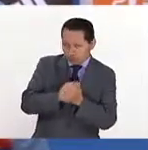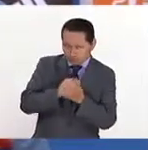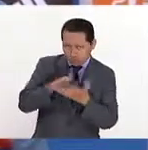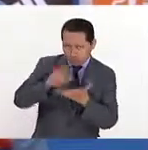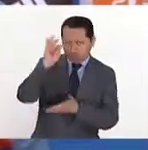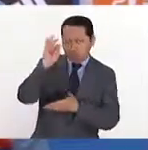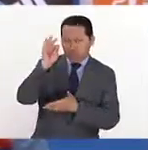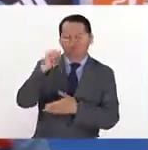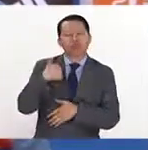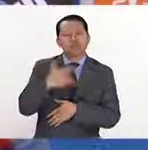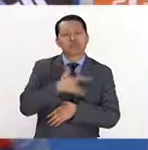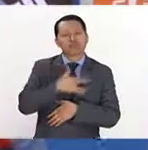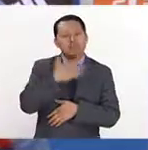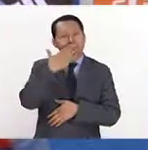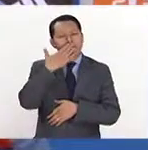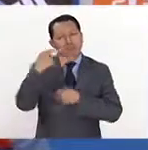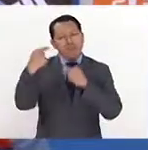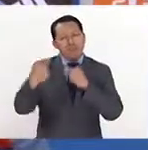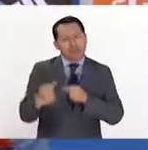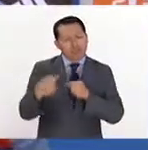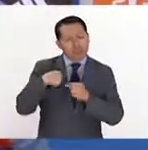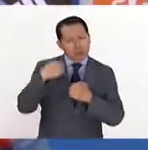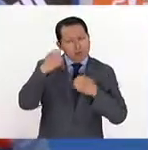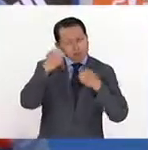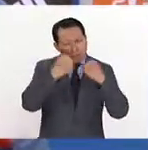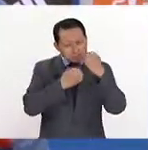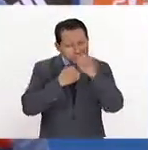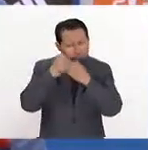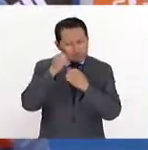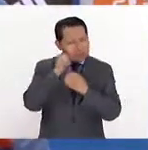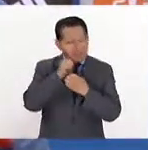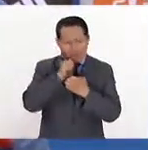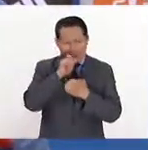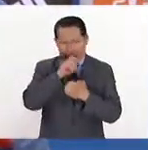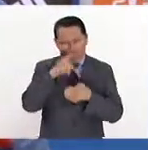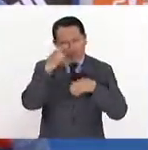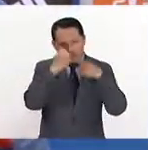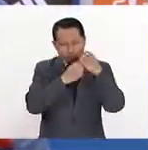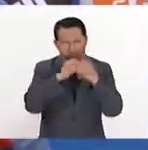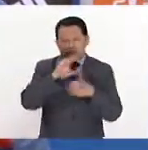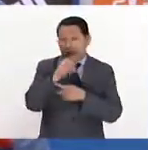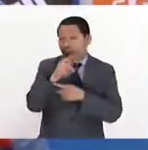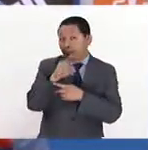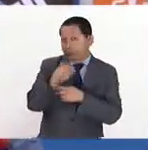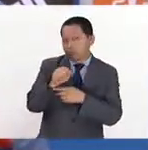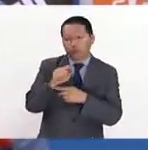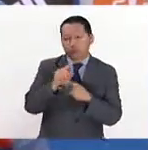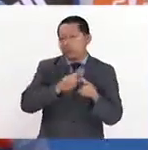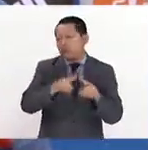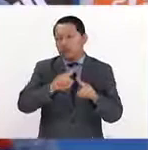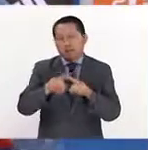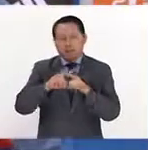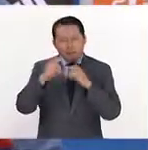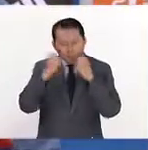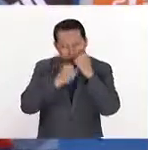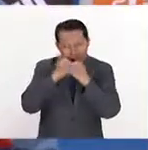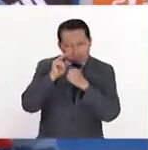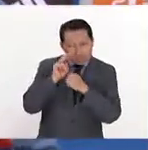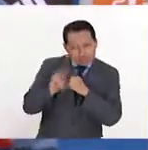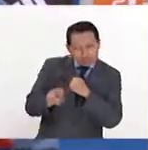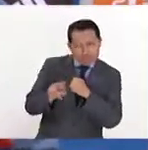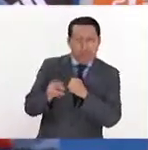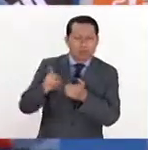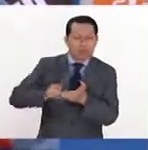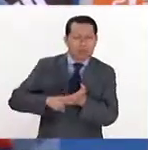Pero tengo que decirte que he analizado, como lo hago con todos los oponentes, no solo en la Champions League, sino en la Bundesliga. He visto que tienen